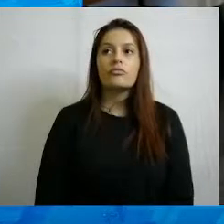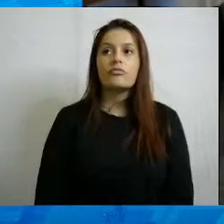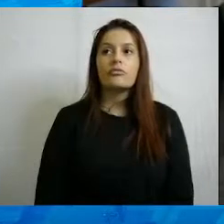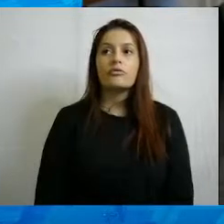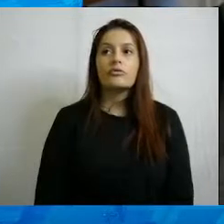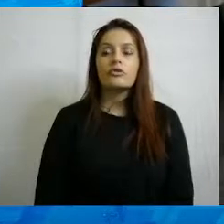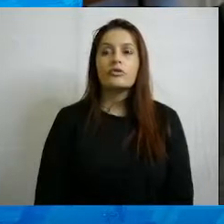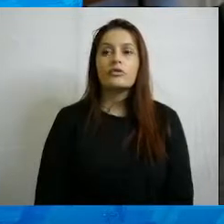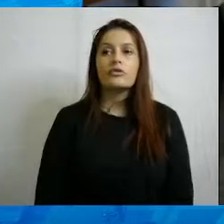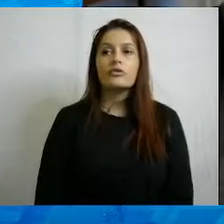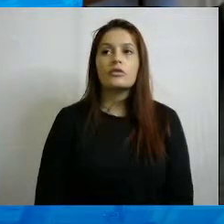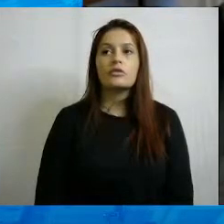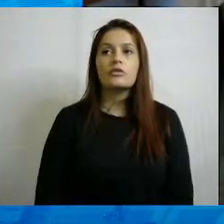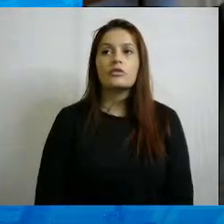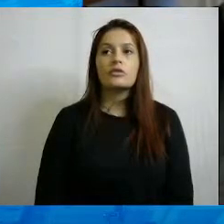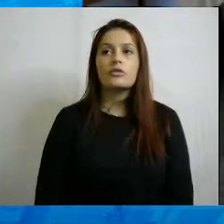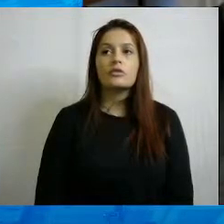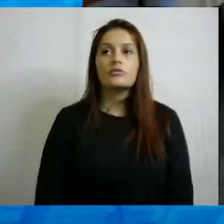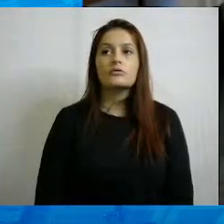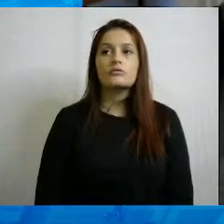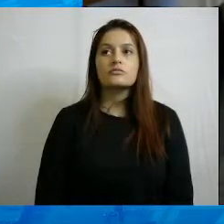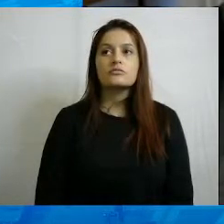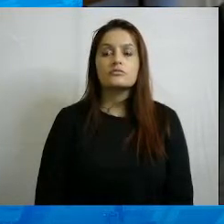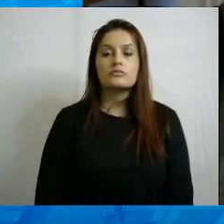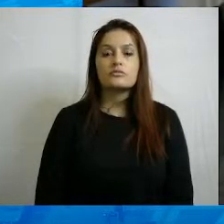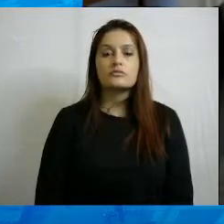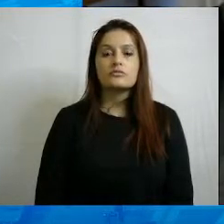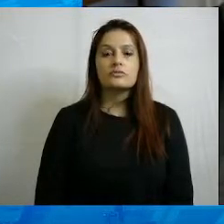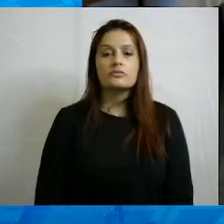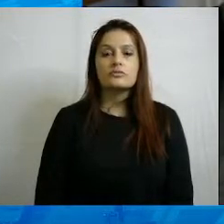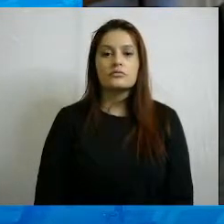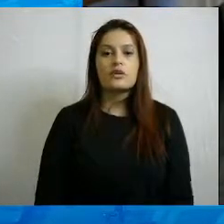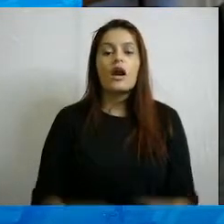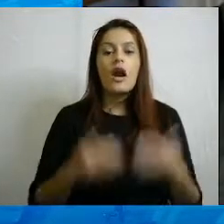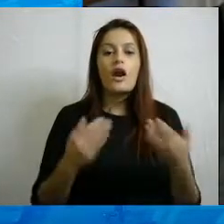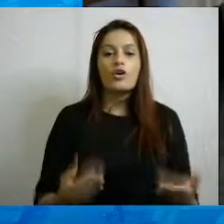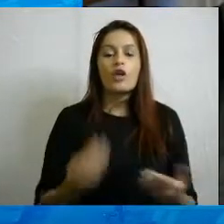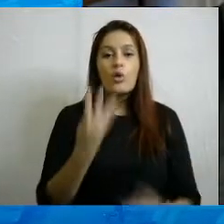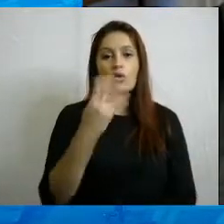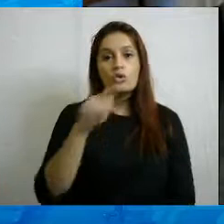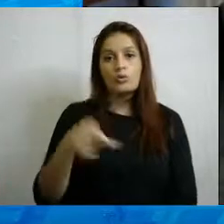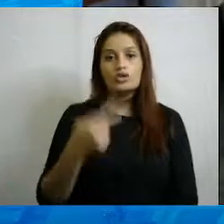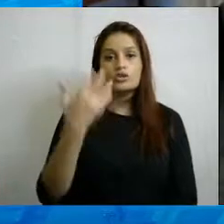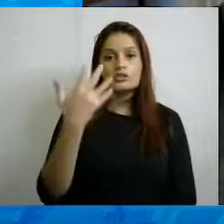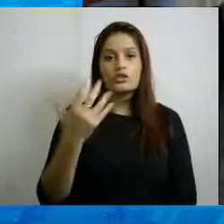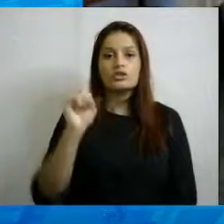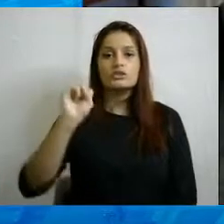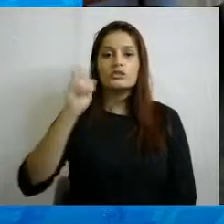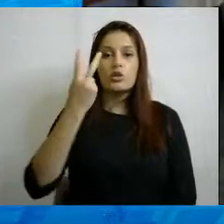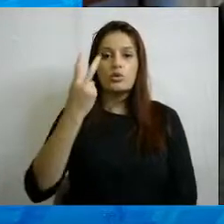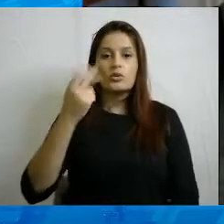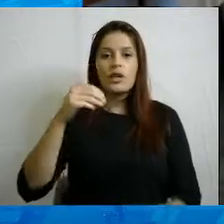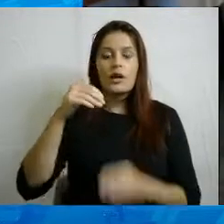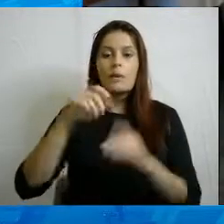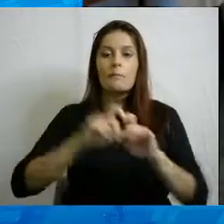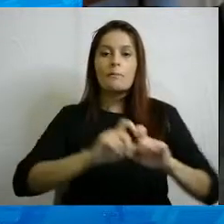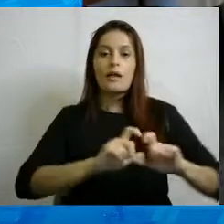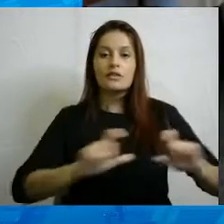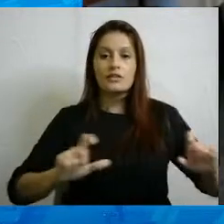Entonces, alcaldesa, usted rechaza la... Correcto. Estamos en la votación con respecto a la segunda patente, digamos, concejal